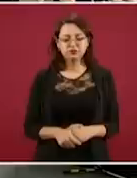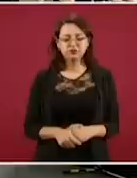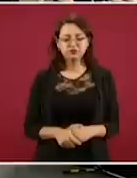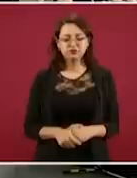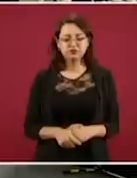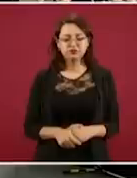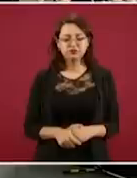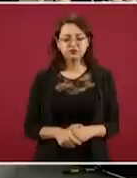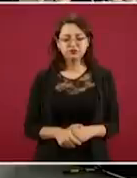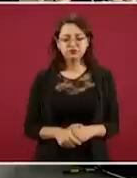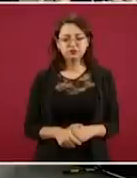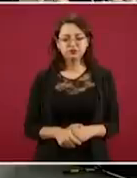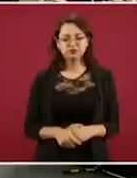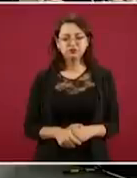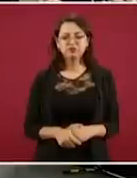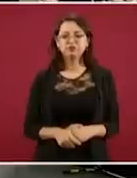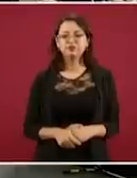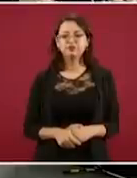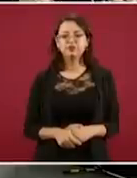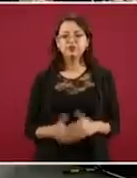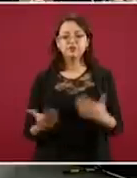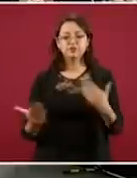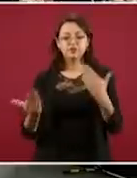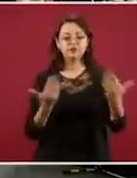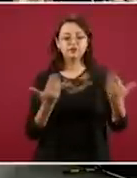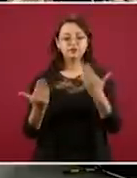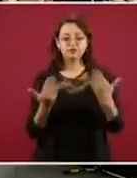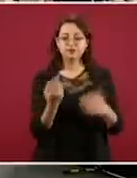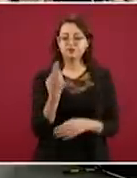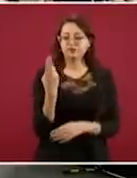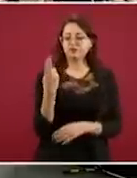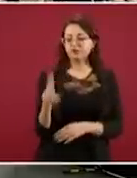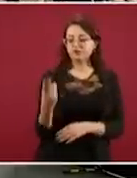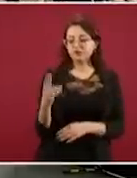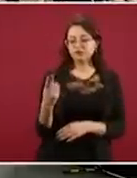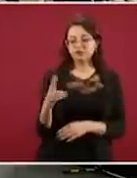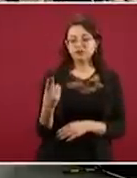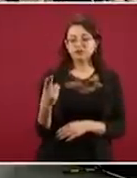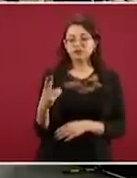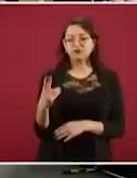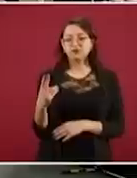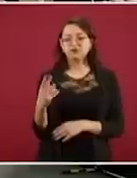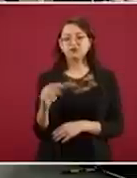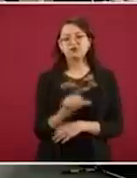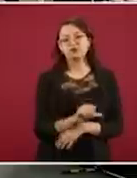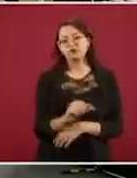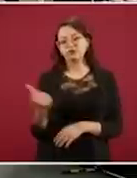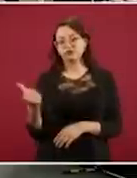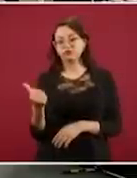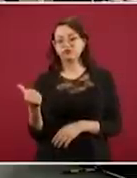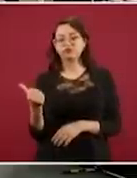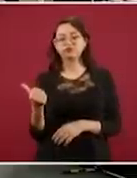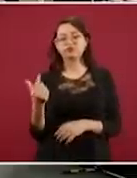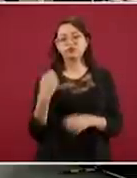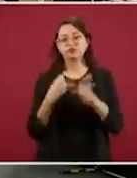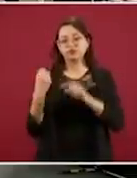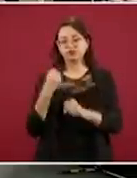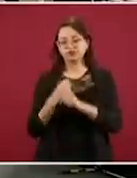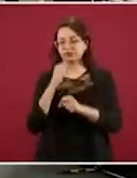Sí, pero estamos comparando noviembre y en otros casos también se adelantaron en otros